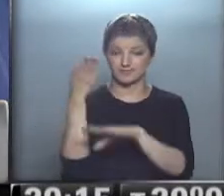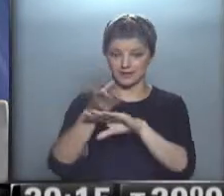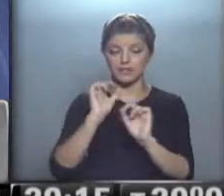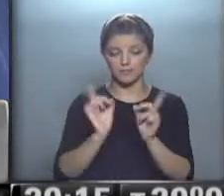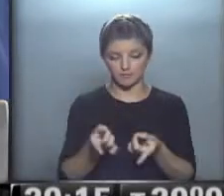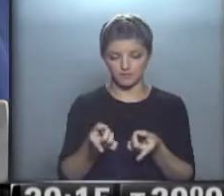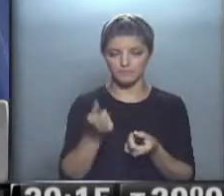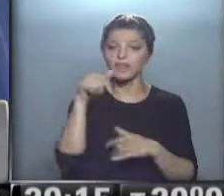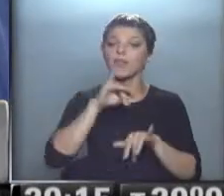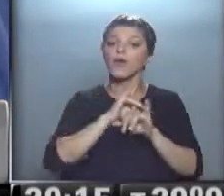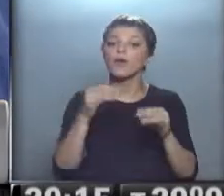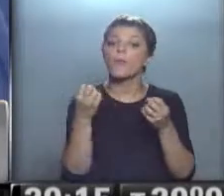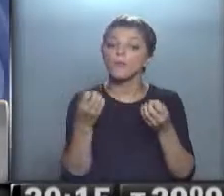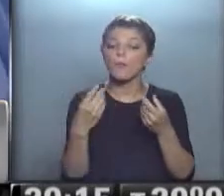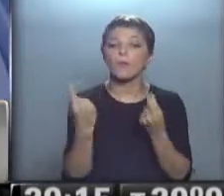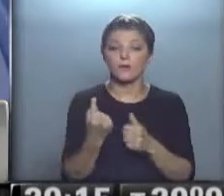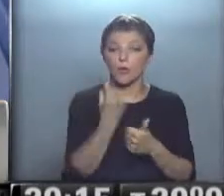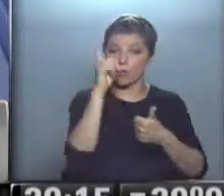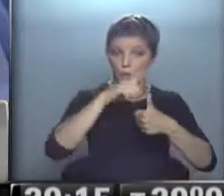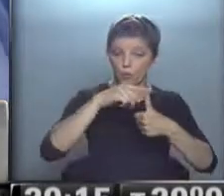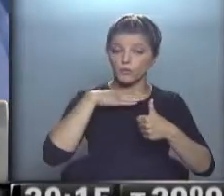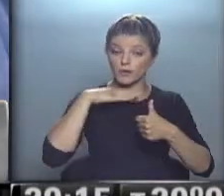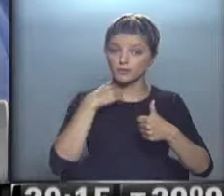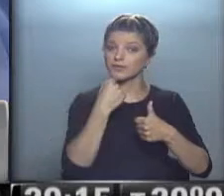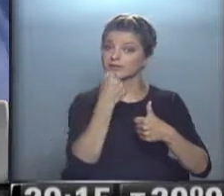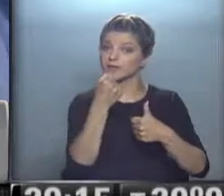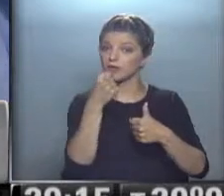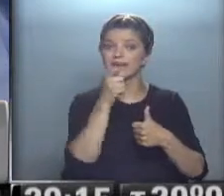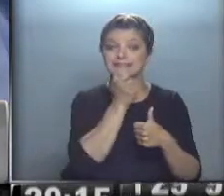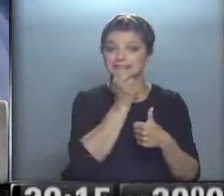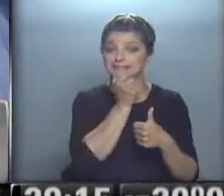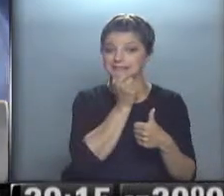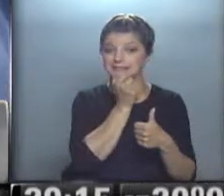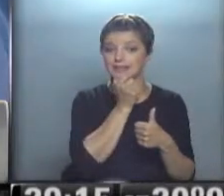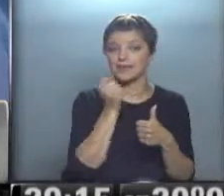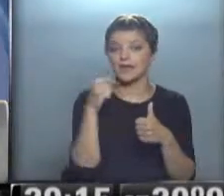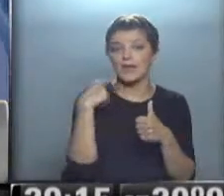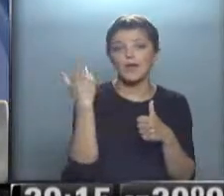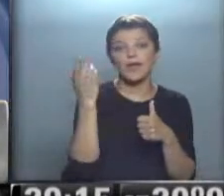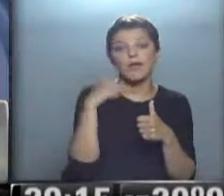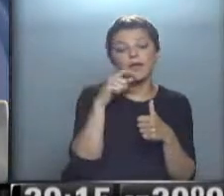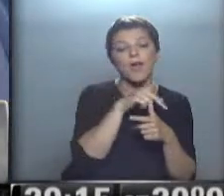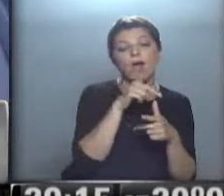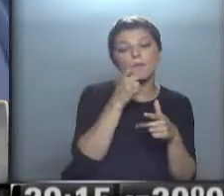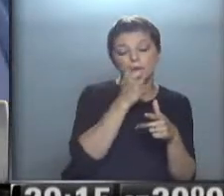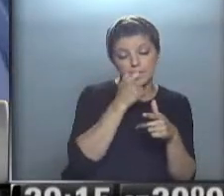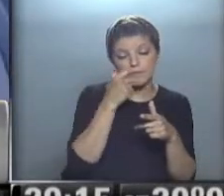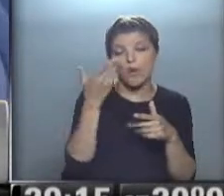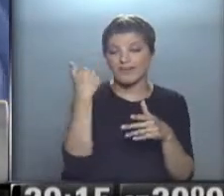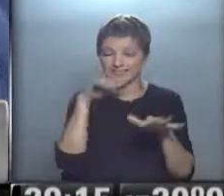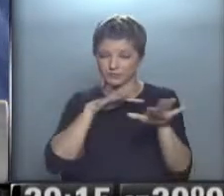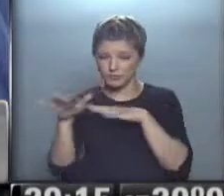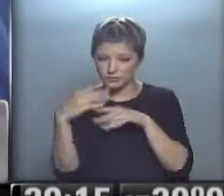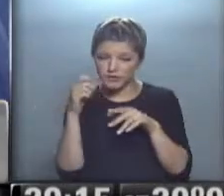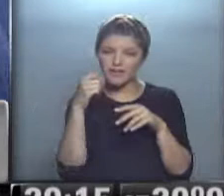noticia porque la verdad es que uno de ellos había prometido un baño de sangre. En general, estas tomas de rehenes suelen ser más breves. Esta ya